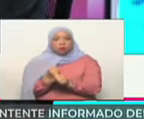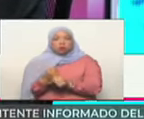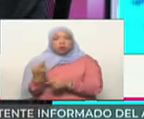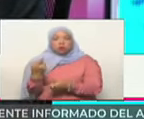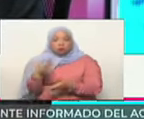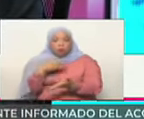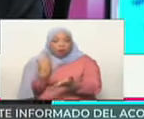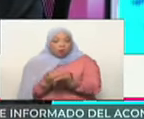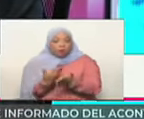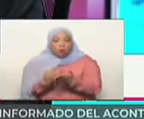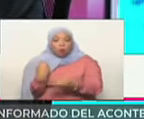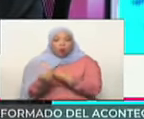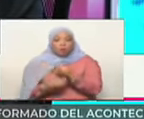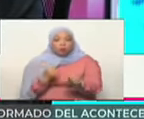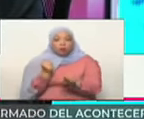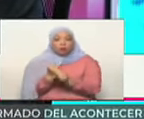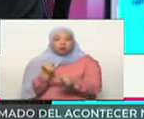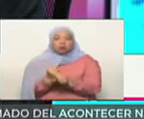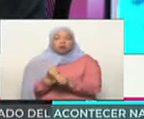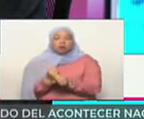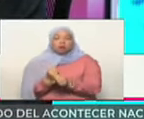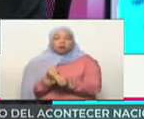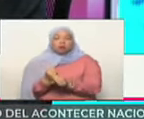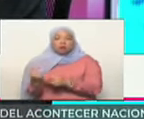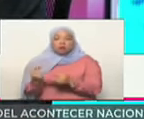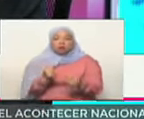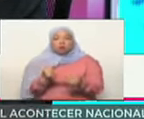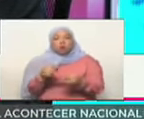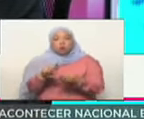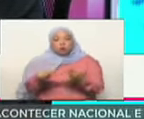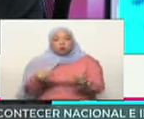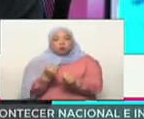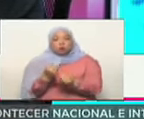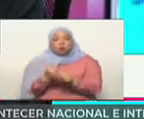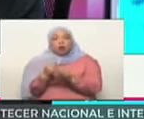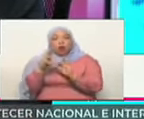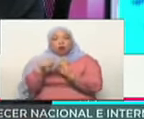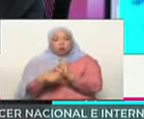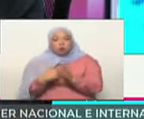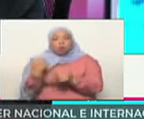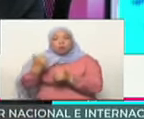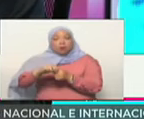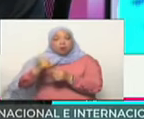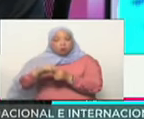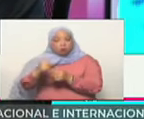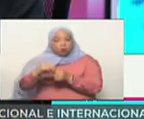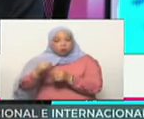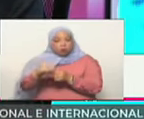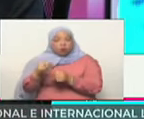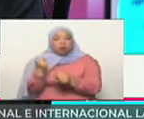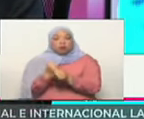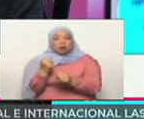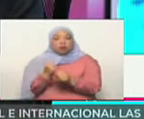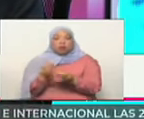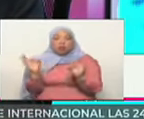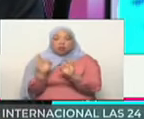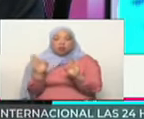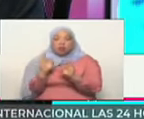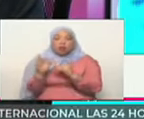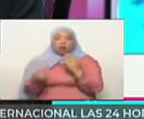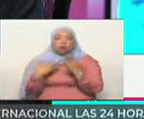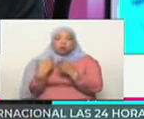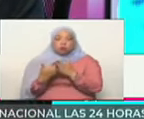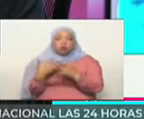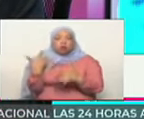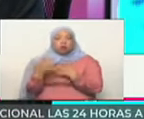testimonios, como se ha mostrado, están convictos y confesos los corruptos de Maracaibo, salir a condenar. Nadie de ellos